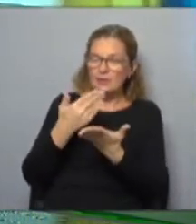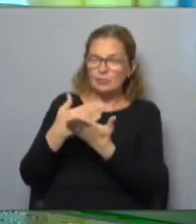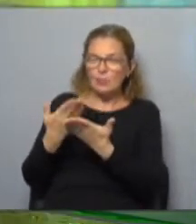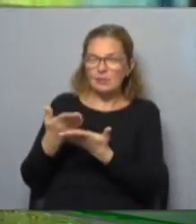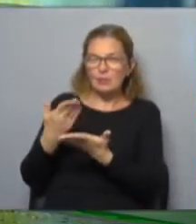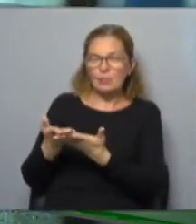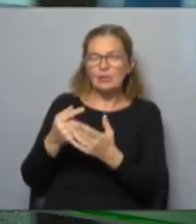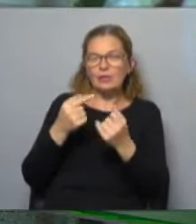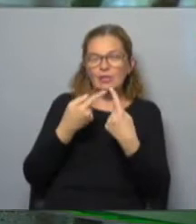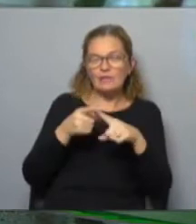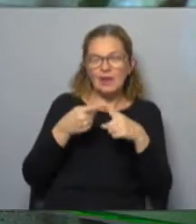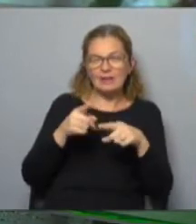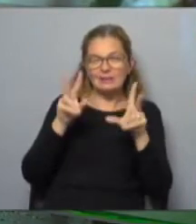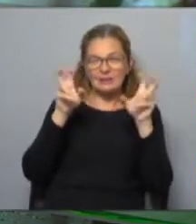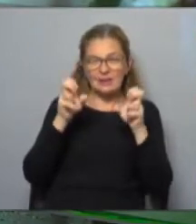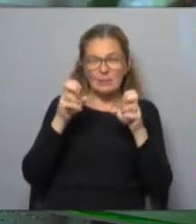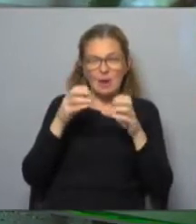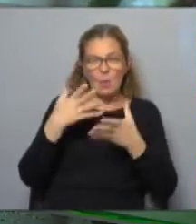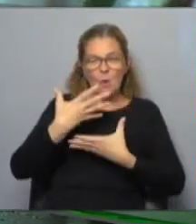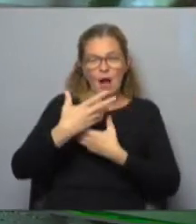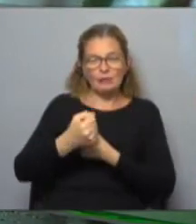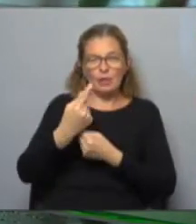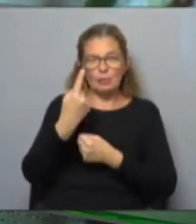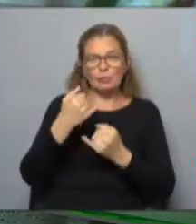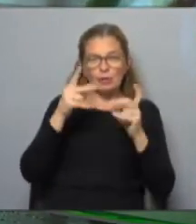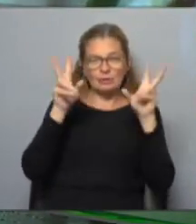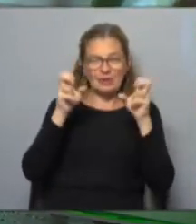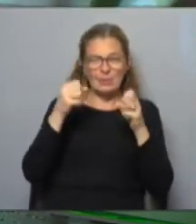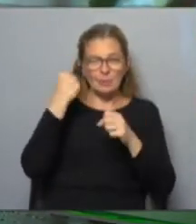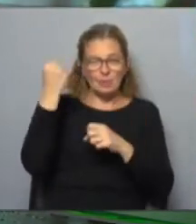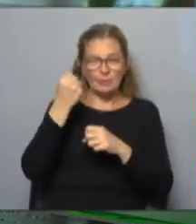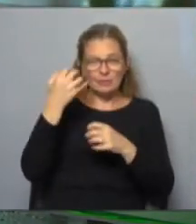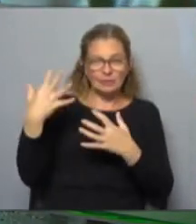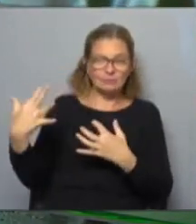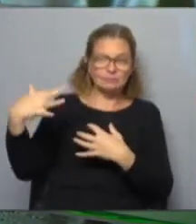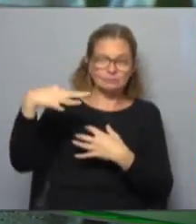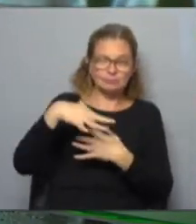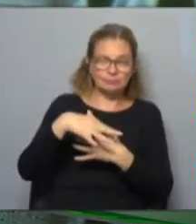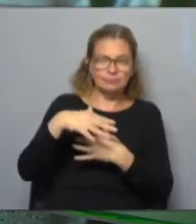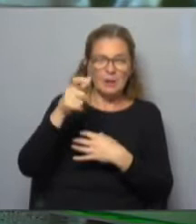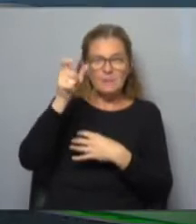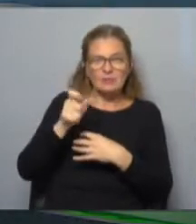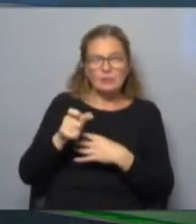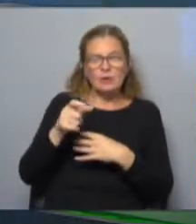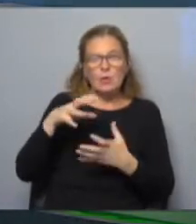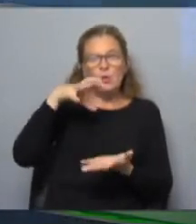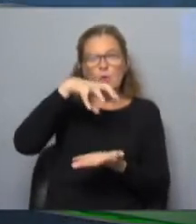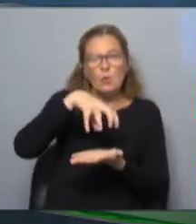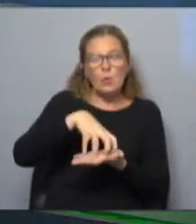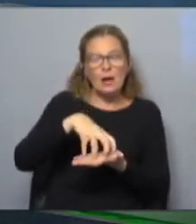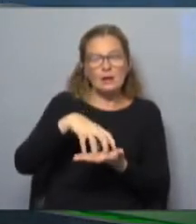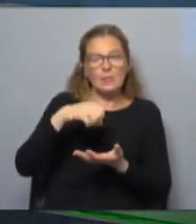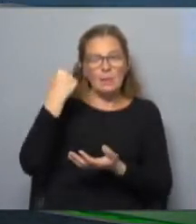temas que tienen que ver con la cooperación y por supuesto uno de los temas cruciales es el tema de la migración. Uno de los lugares más